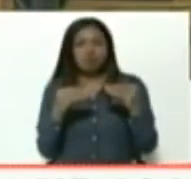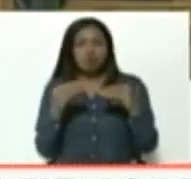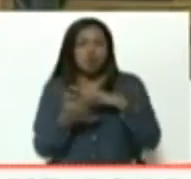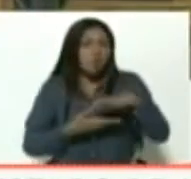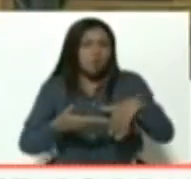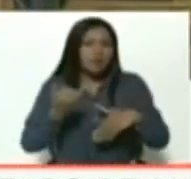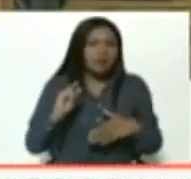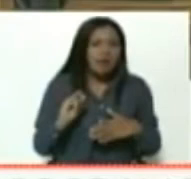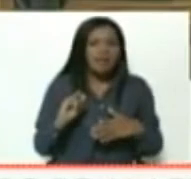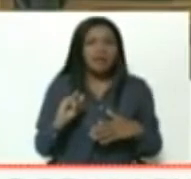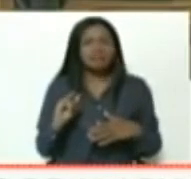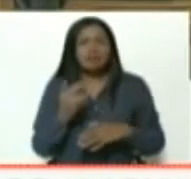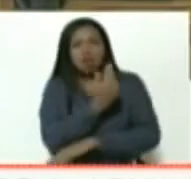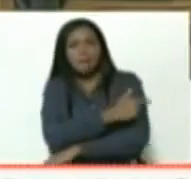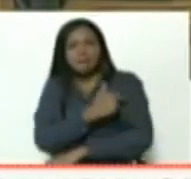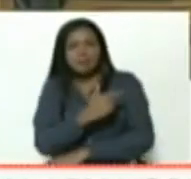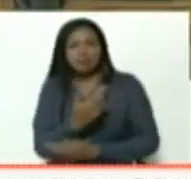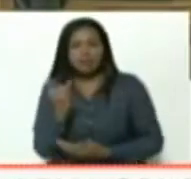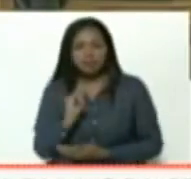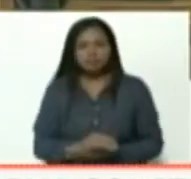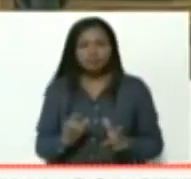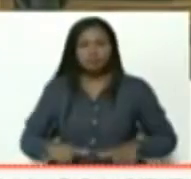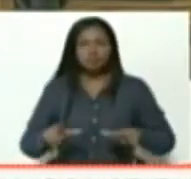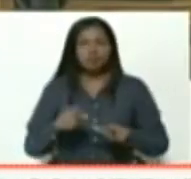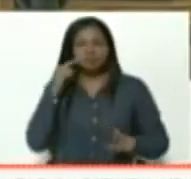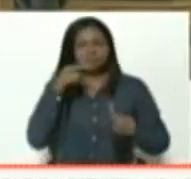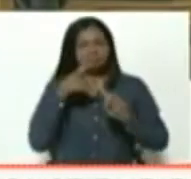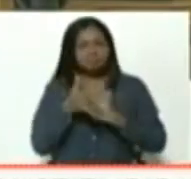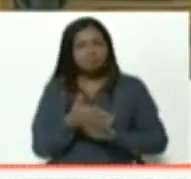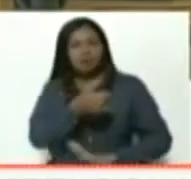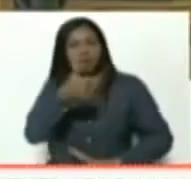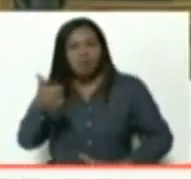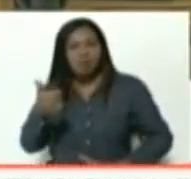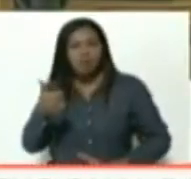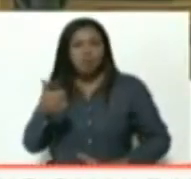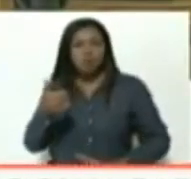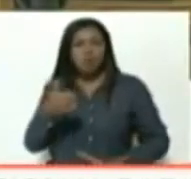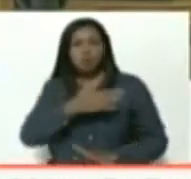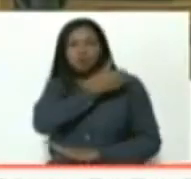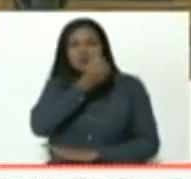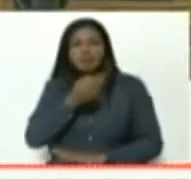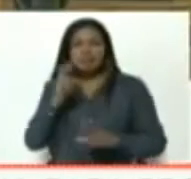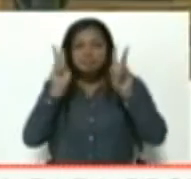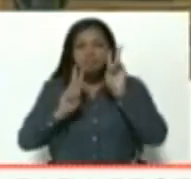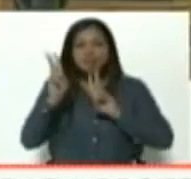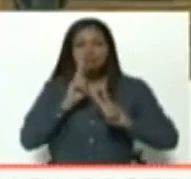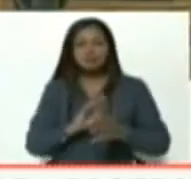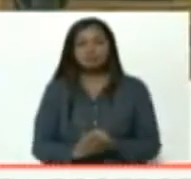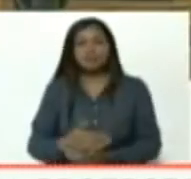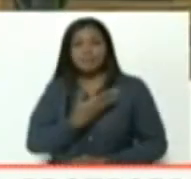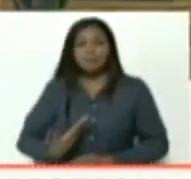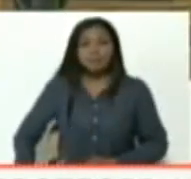que se presenten en esos hospitales centinelas o que sean referidos por las autoridades sanitarias. El presidente Nicolás